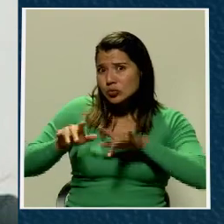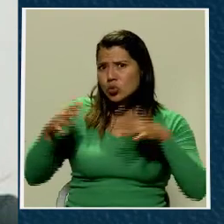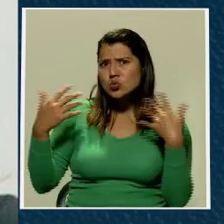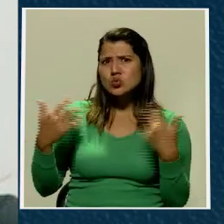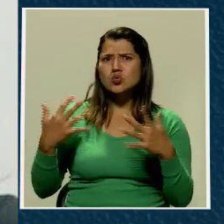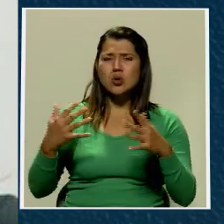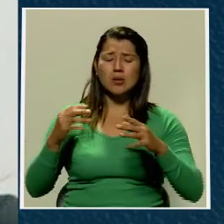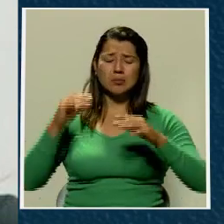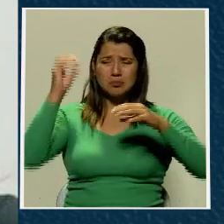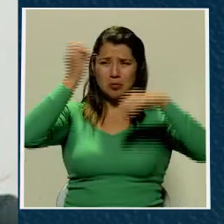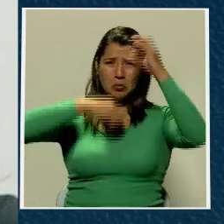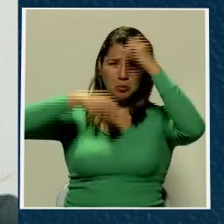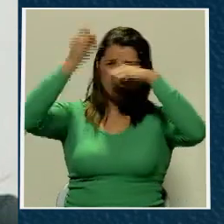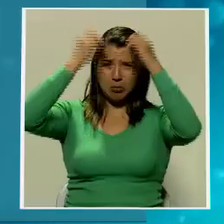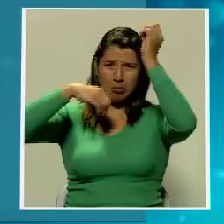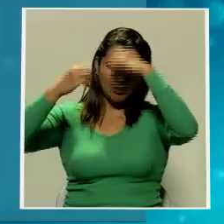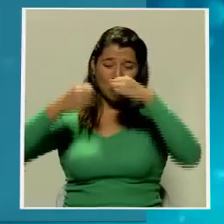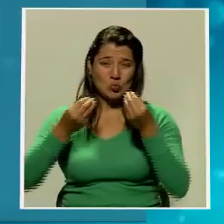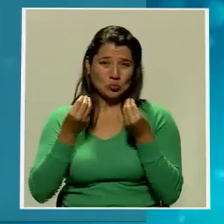enormes proporciones,